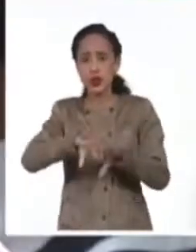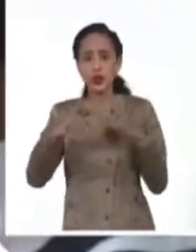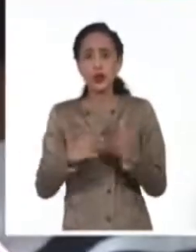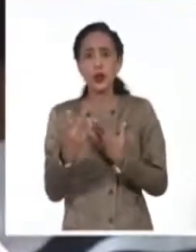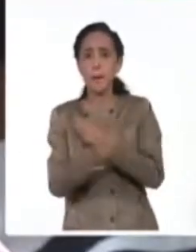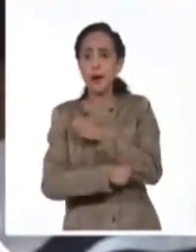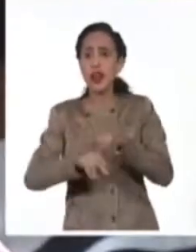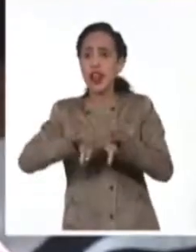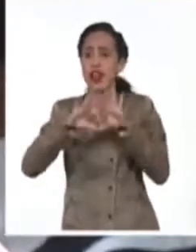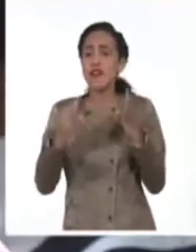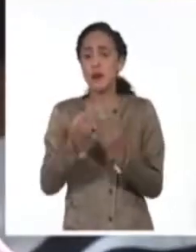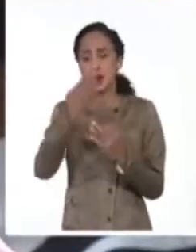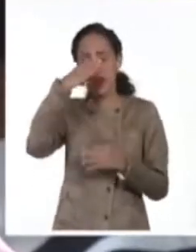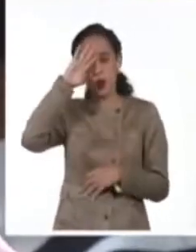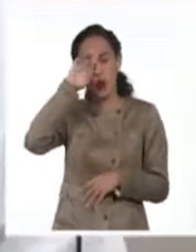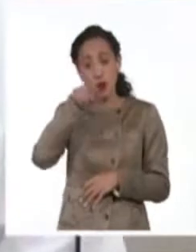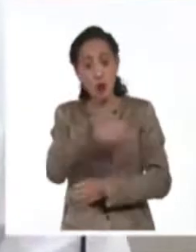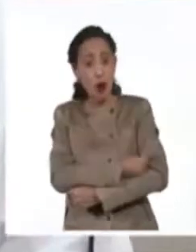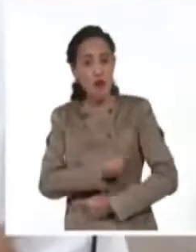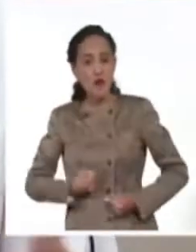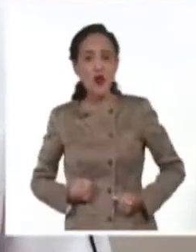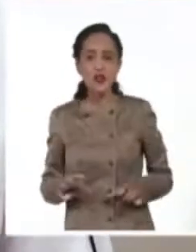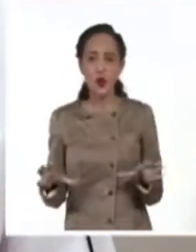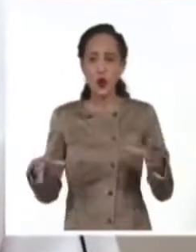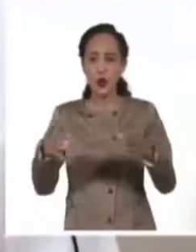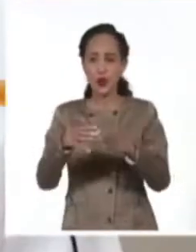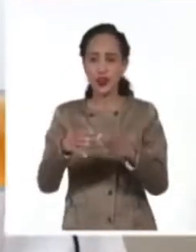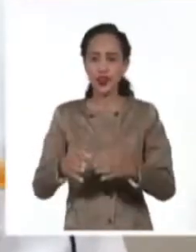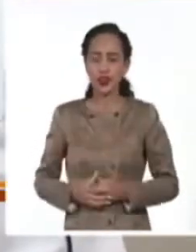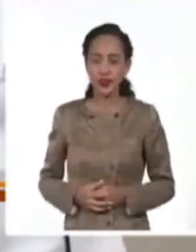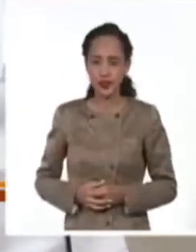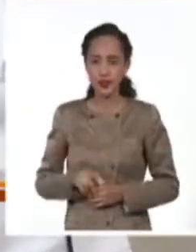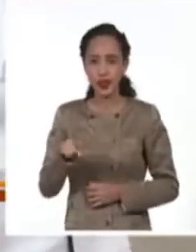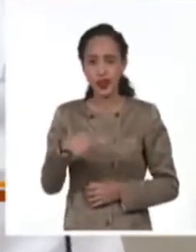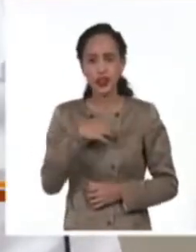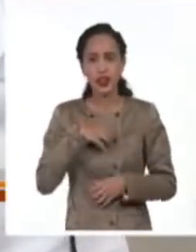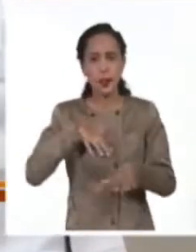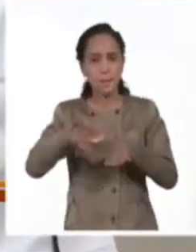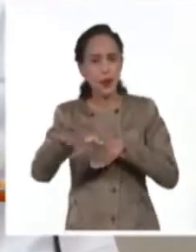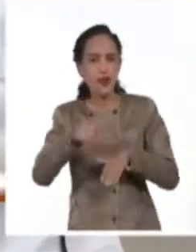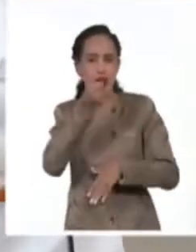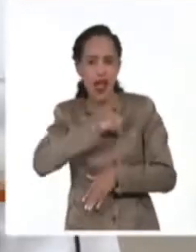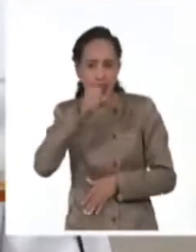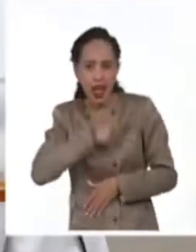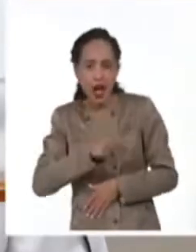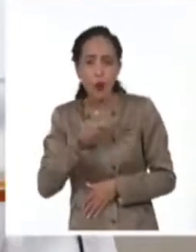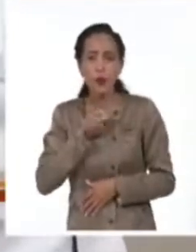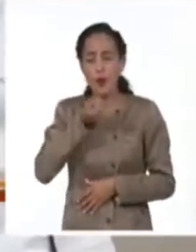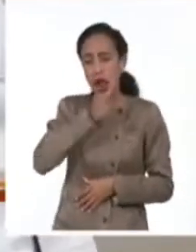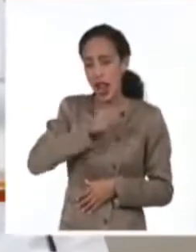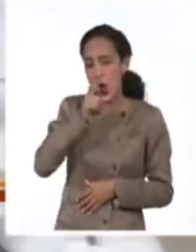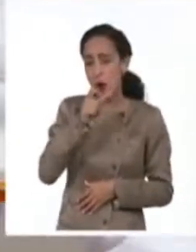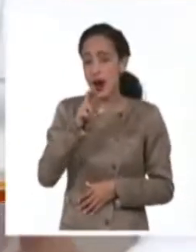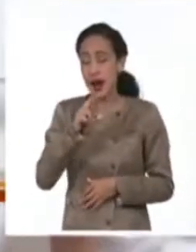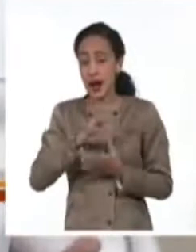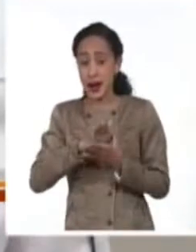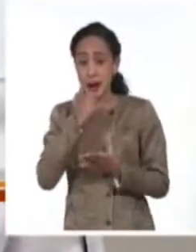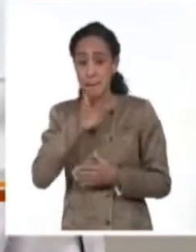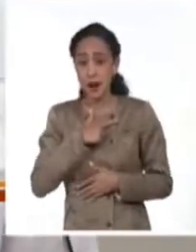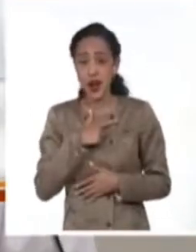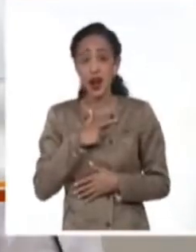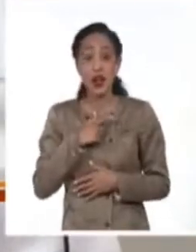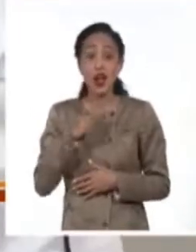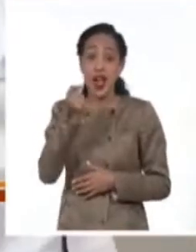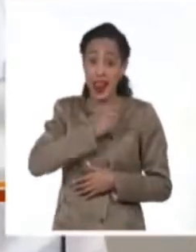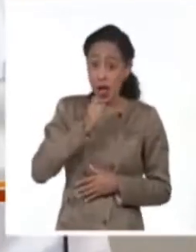cubana constituyen un esfuerzo colectivo. Un gran abanico de preparaciones de helados. Helados con crema, helados sin crema, helados con leche, helados